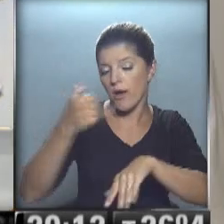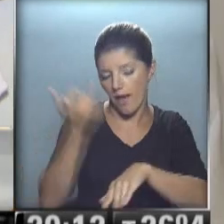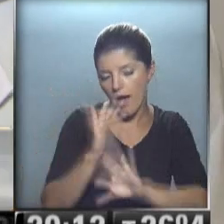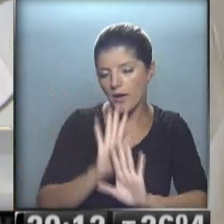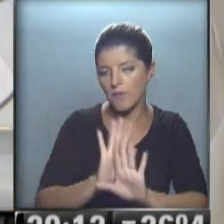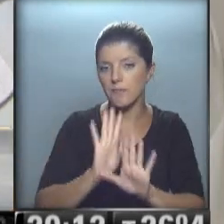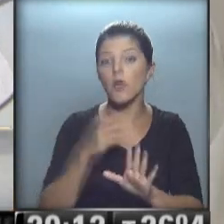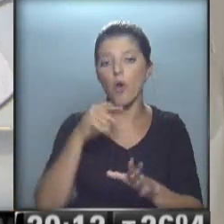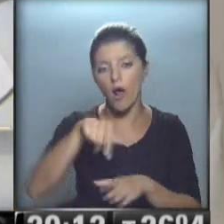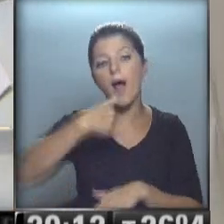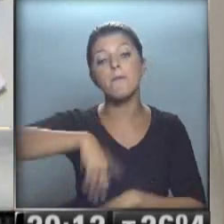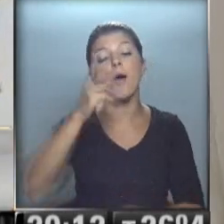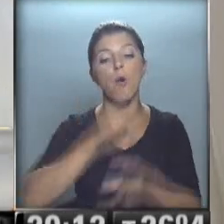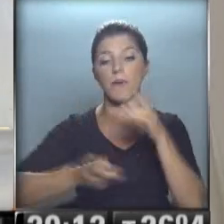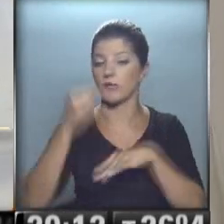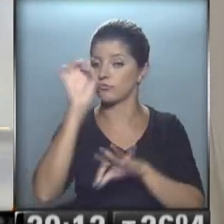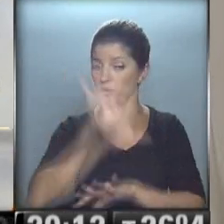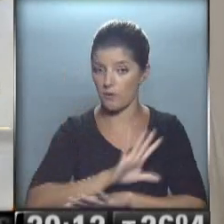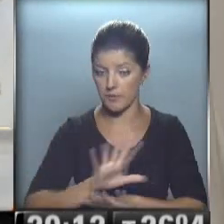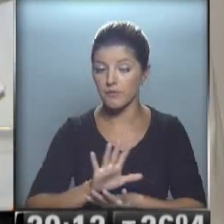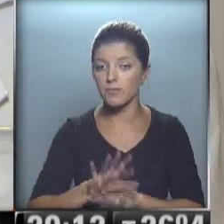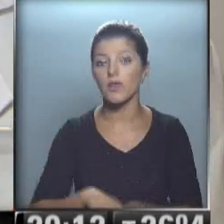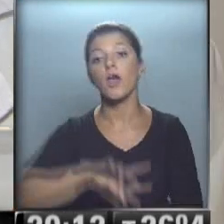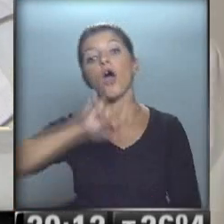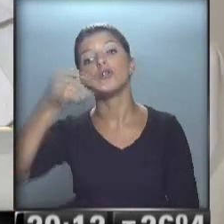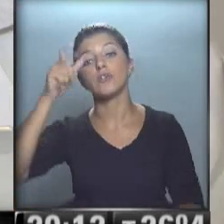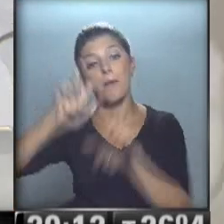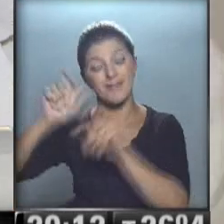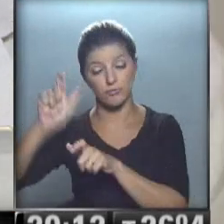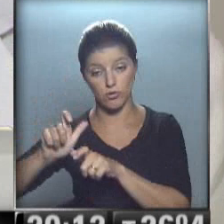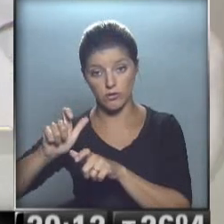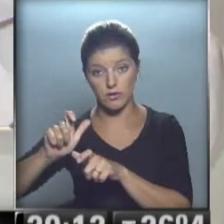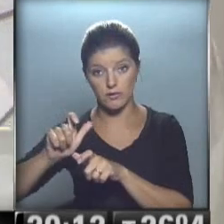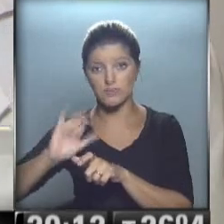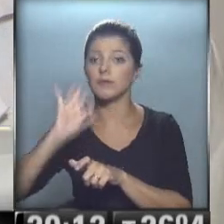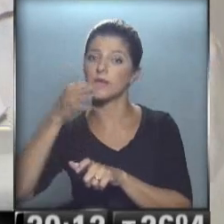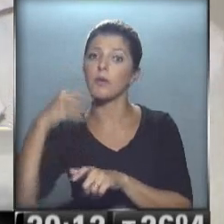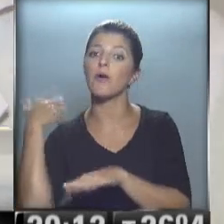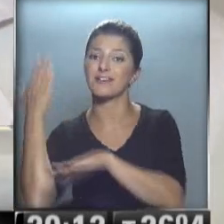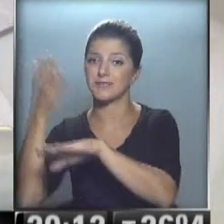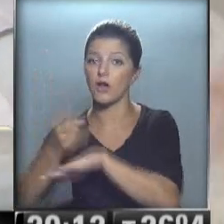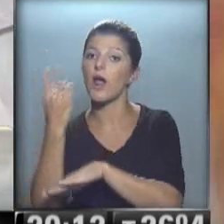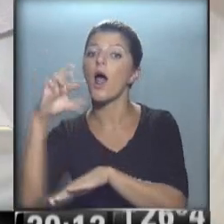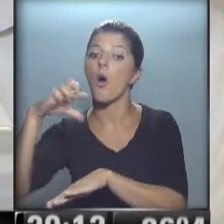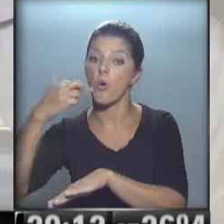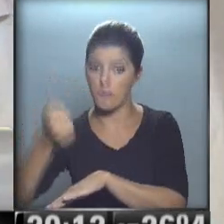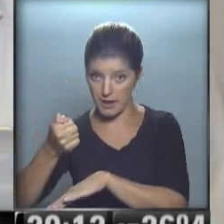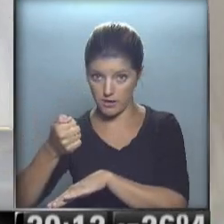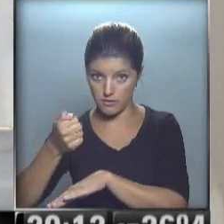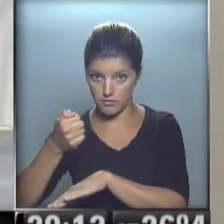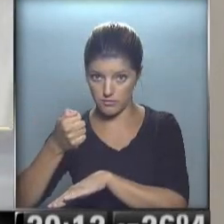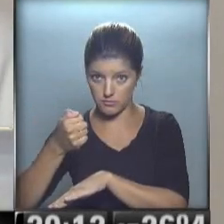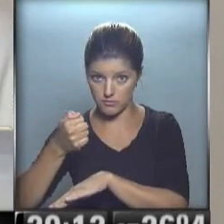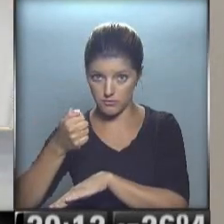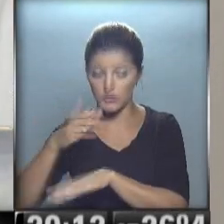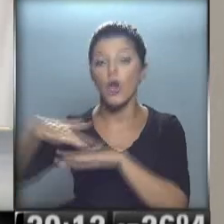bueno, y por ende se está procediendo en consecuencia. Los demás, tenemos la referencia de los pacientes que llegaron a la UPA, la unidad de pronta atención